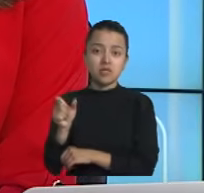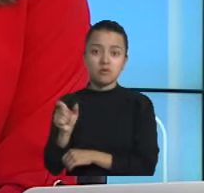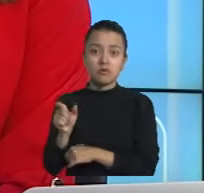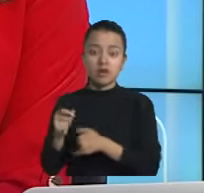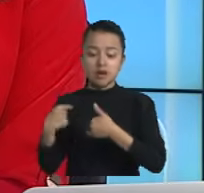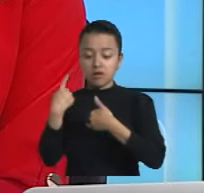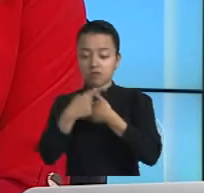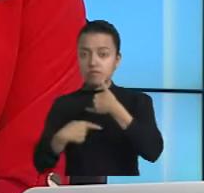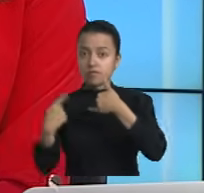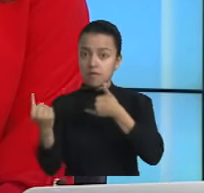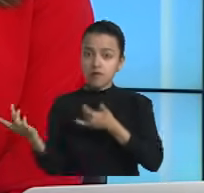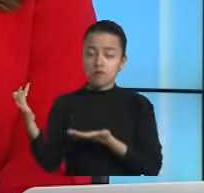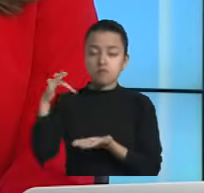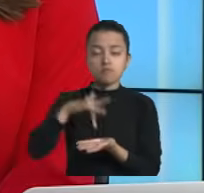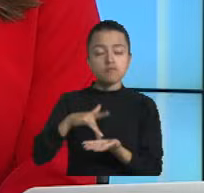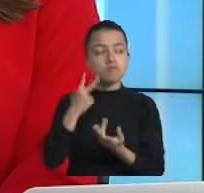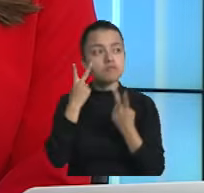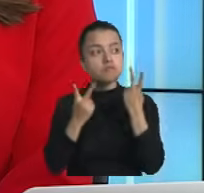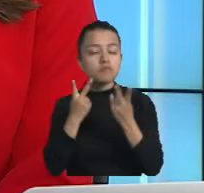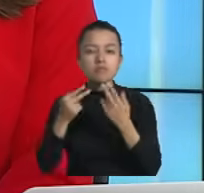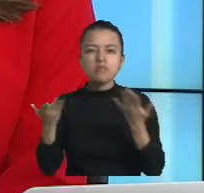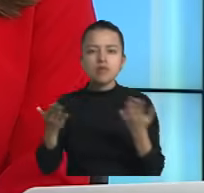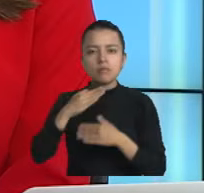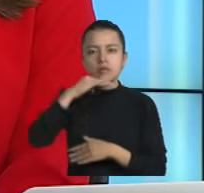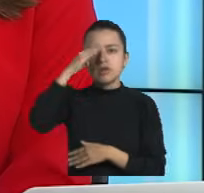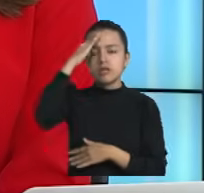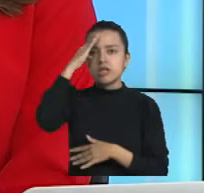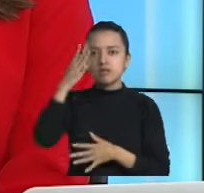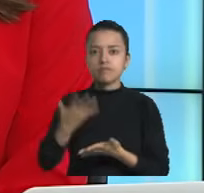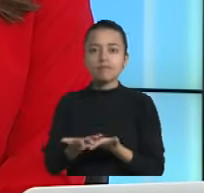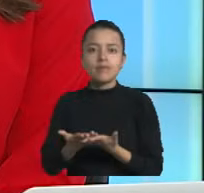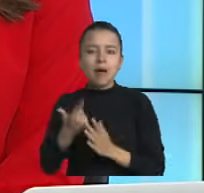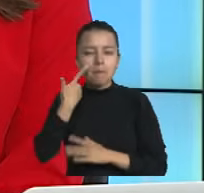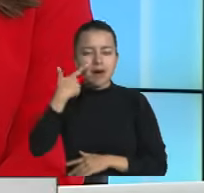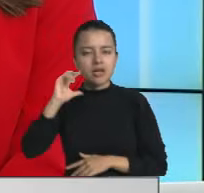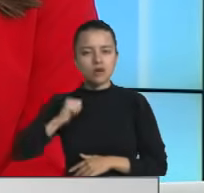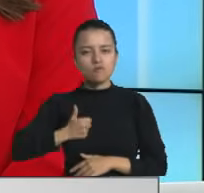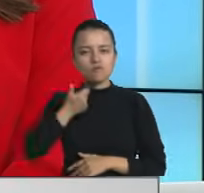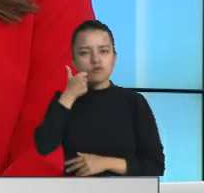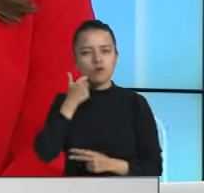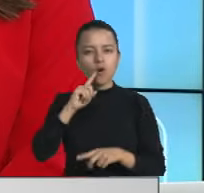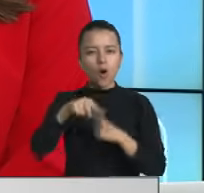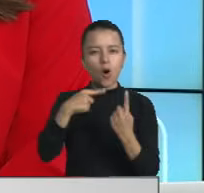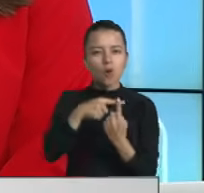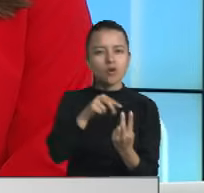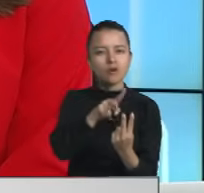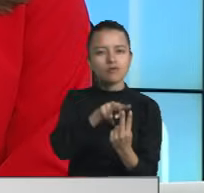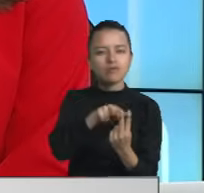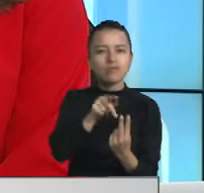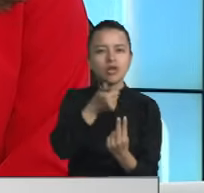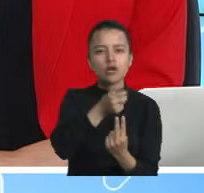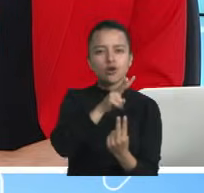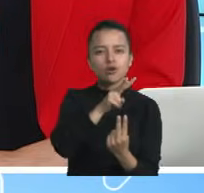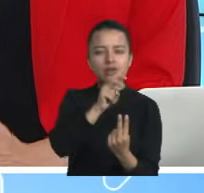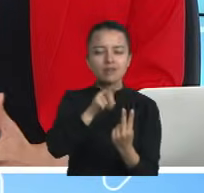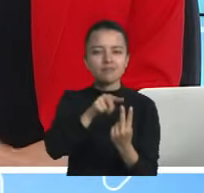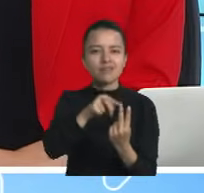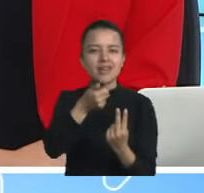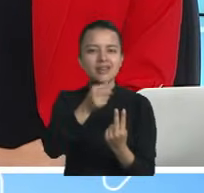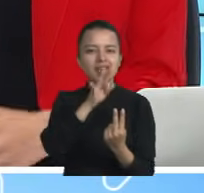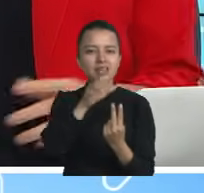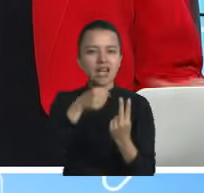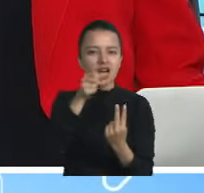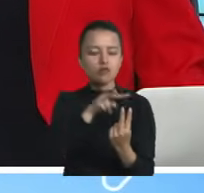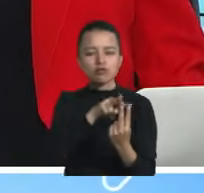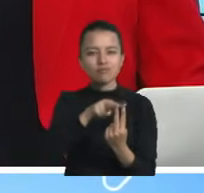ser sorprendido con dos menores de 12 y 13 años. La Procuraduría y la Policía acaban de anunciar investigaciones. Hernán